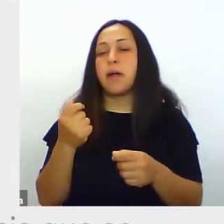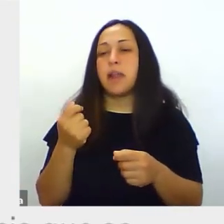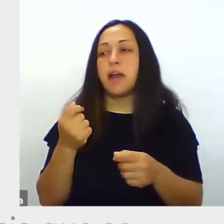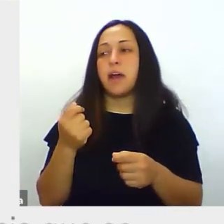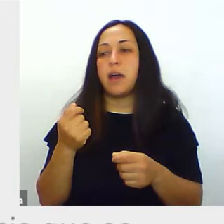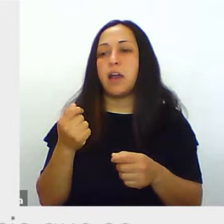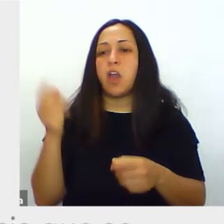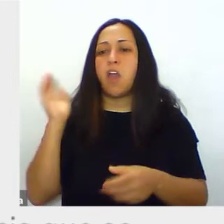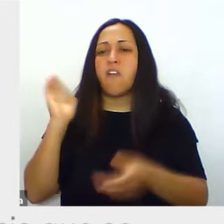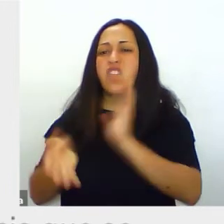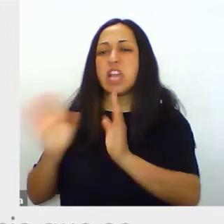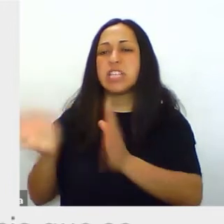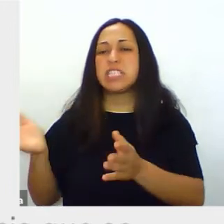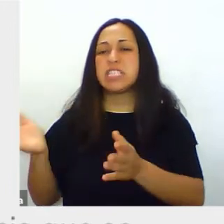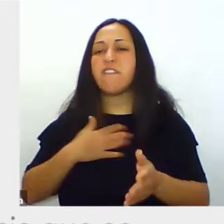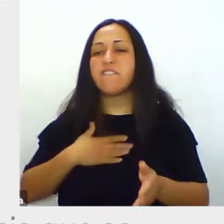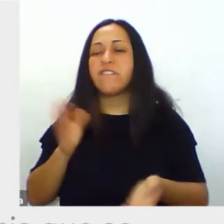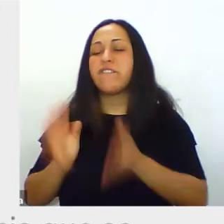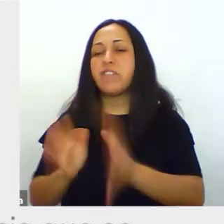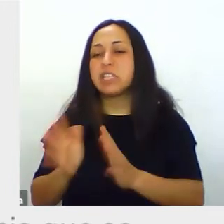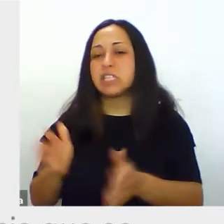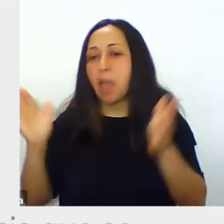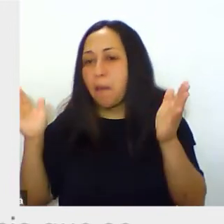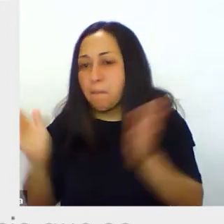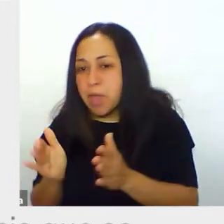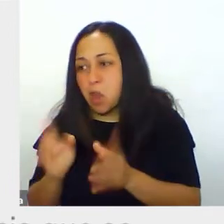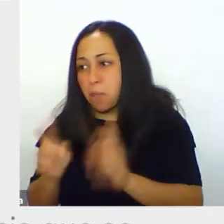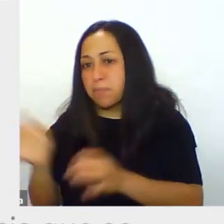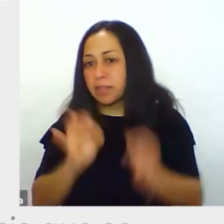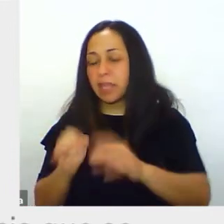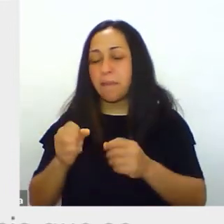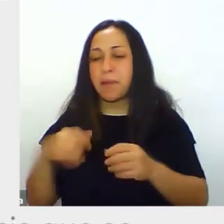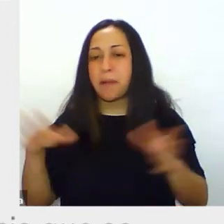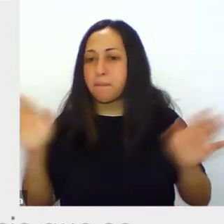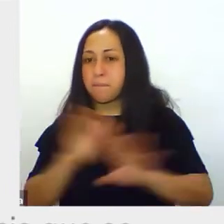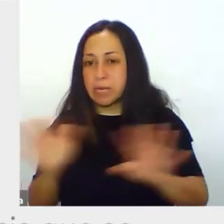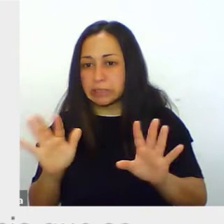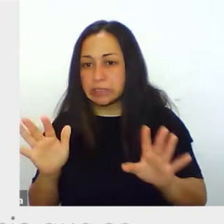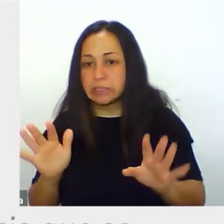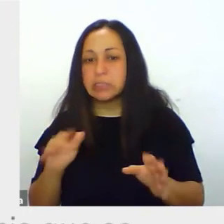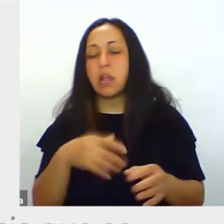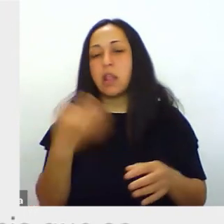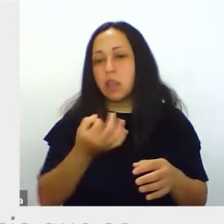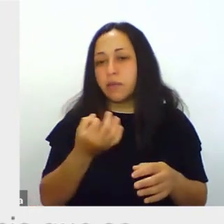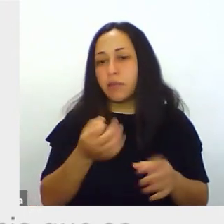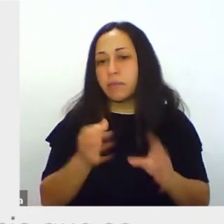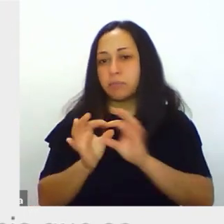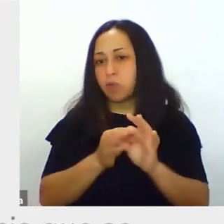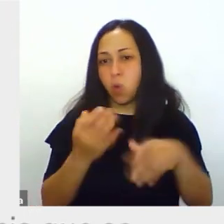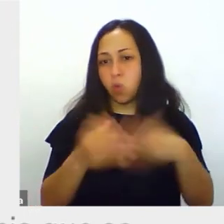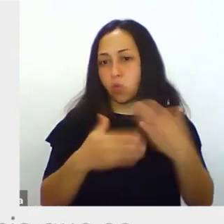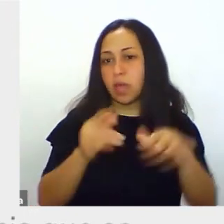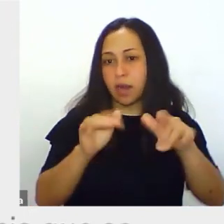física en nuestras sociedades, la violencia de género física, vamos a decir, en nuestras sociedades, pueden ser adaptadas y